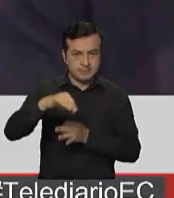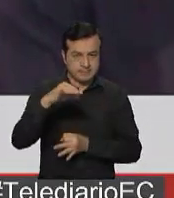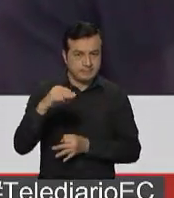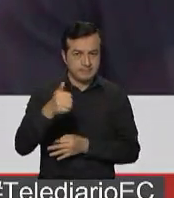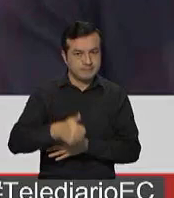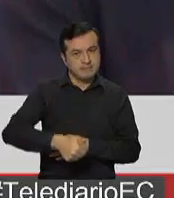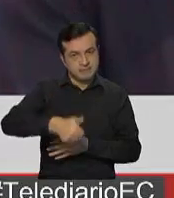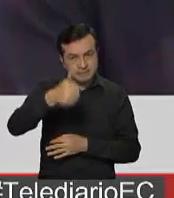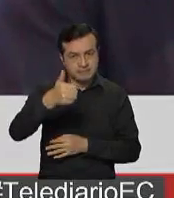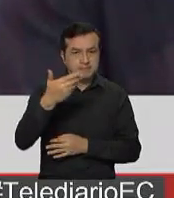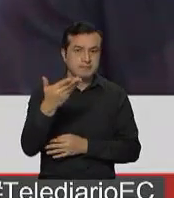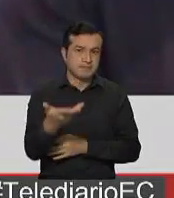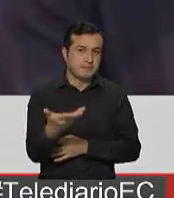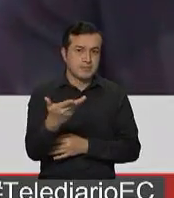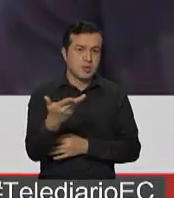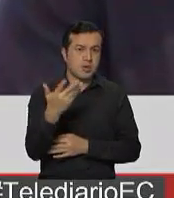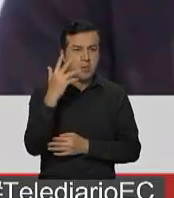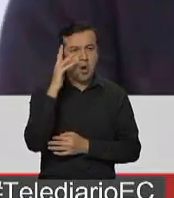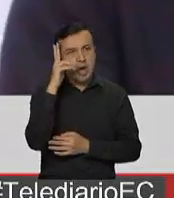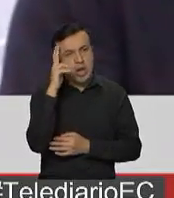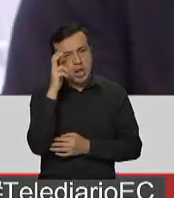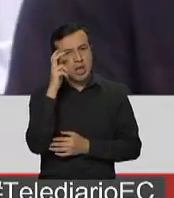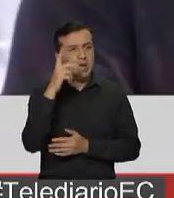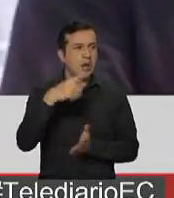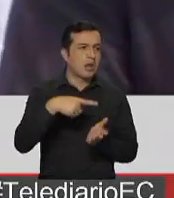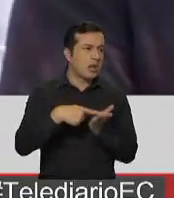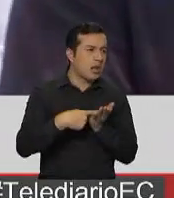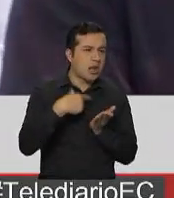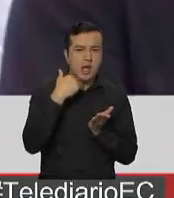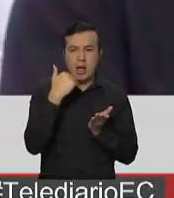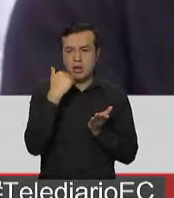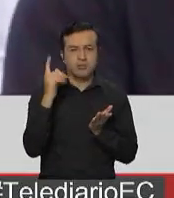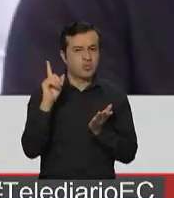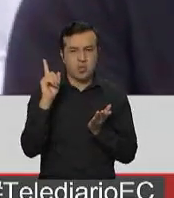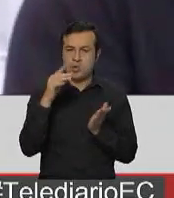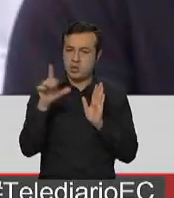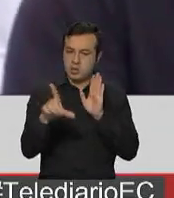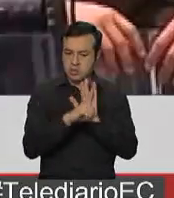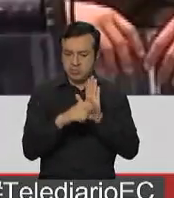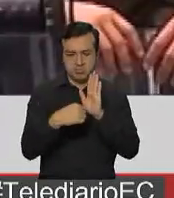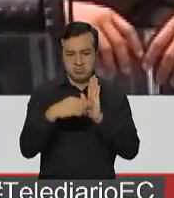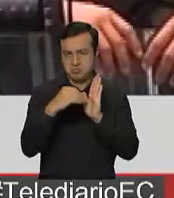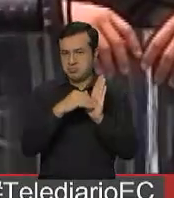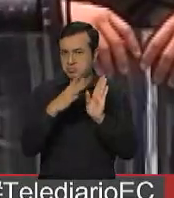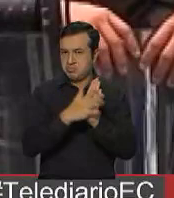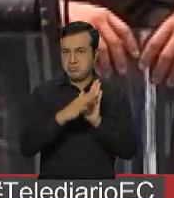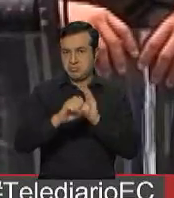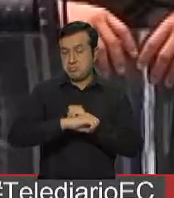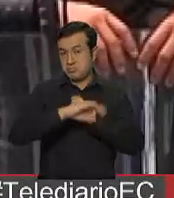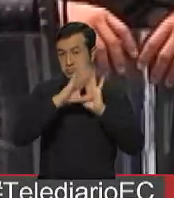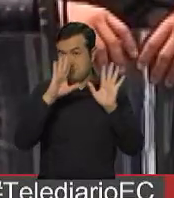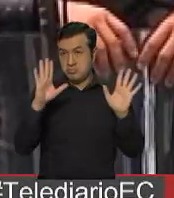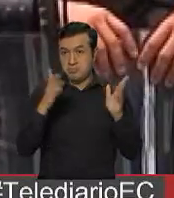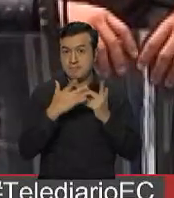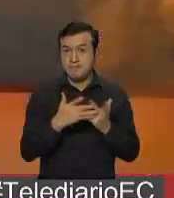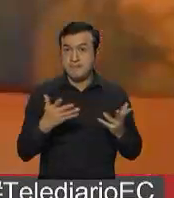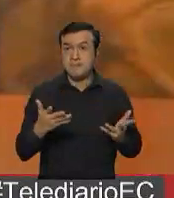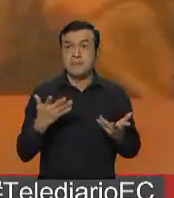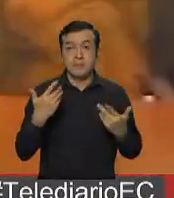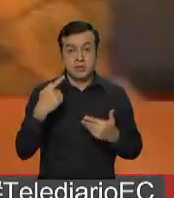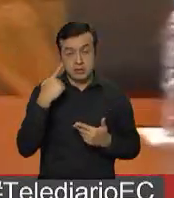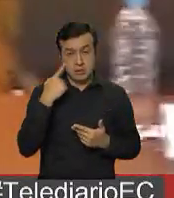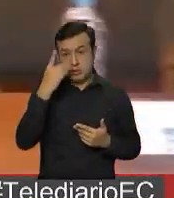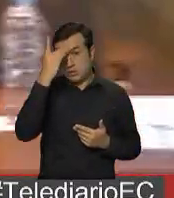no entra a presunciones, ni a discusión, ni a subjetividades. Eso está marcado en la ley. Todo esto al margen de lo que